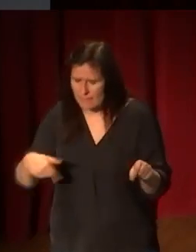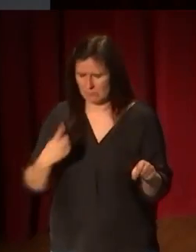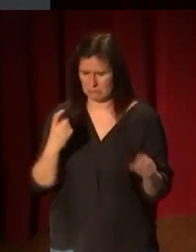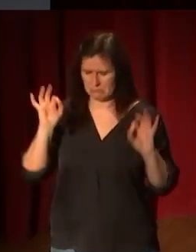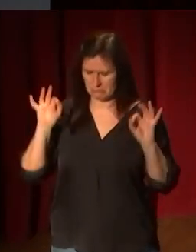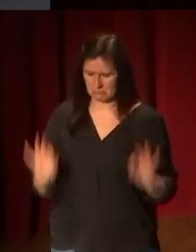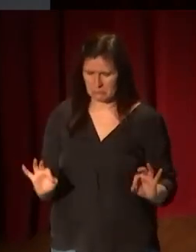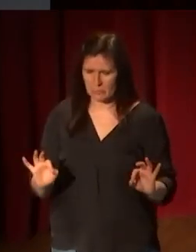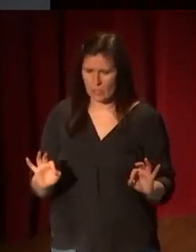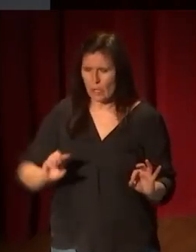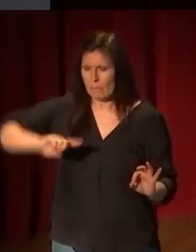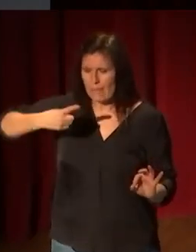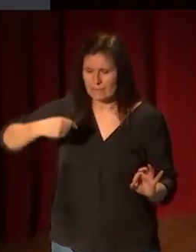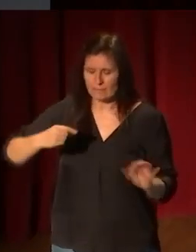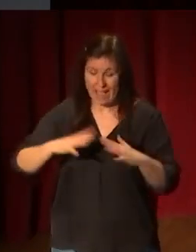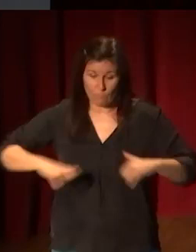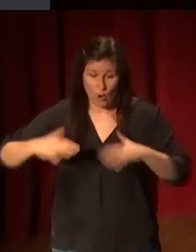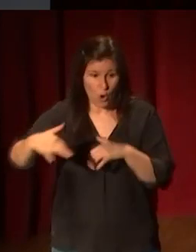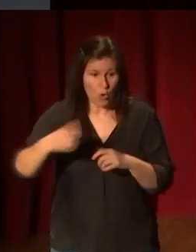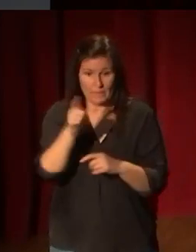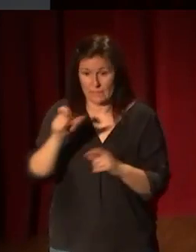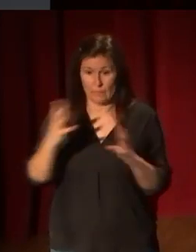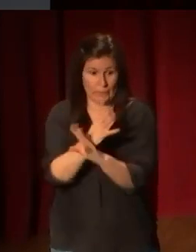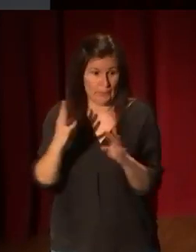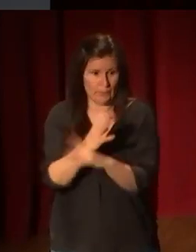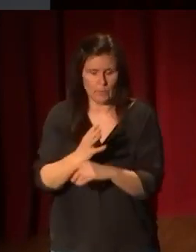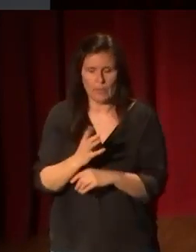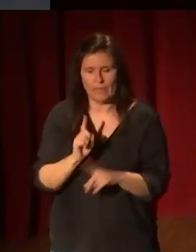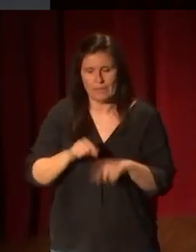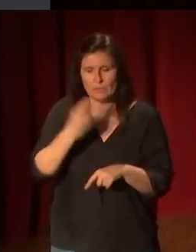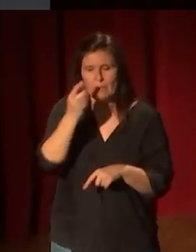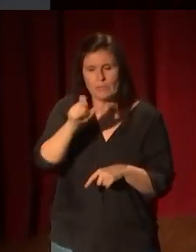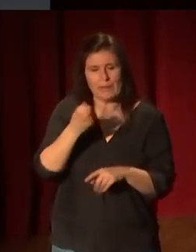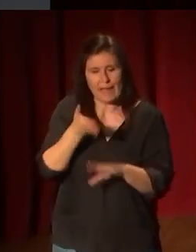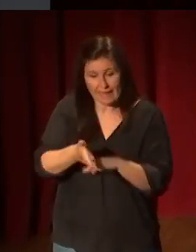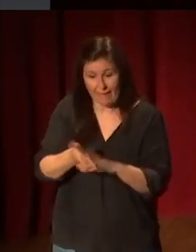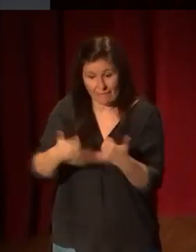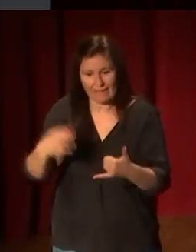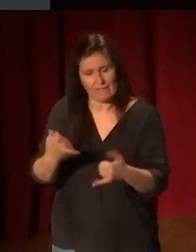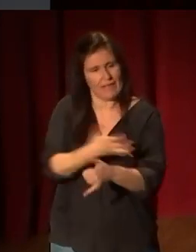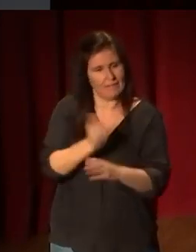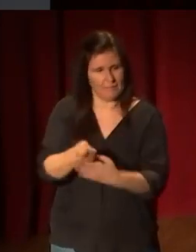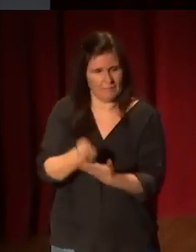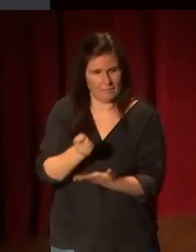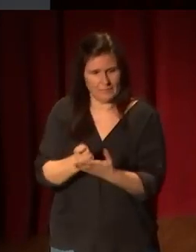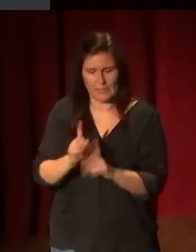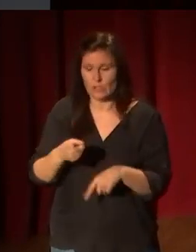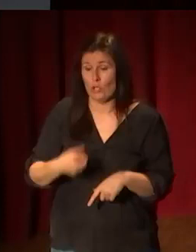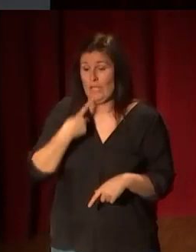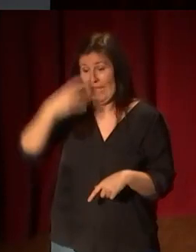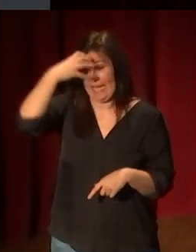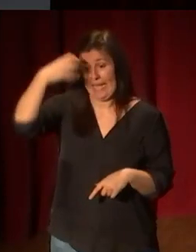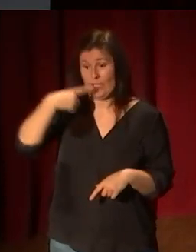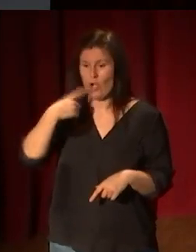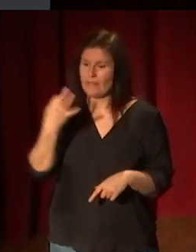y sobre todo el aforo no olvidemos que muchos tenían que pagar para asistir a los espectáculos el rey determinase que